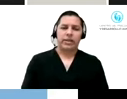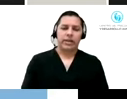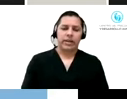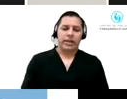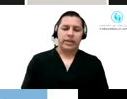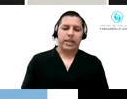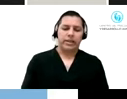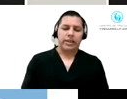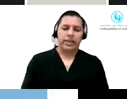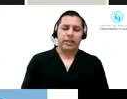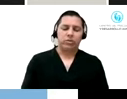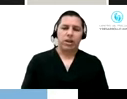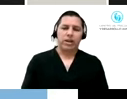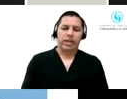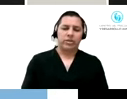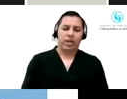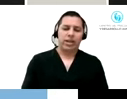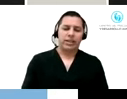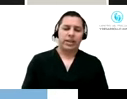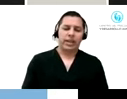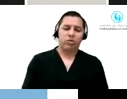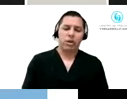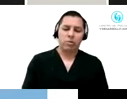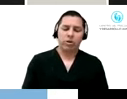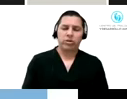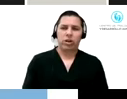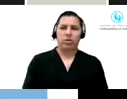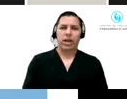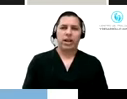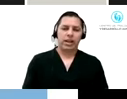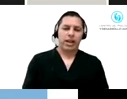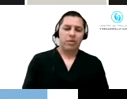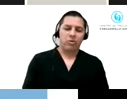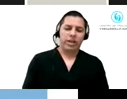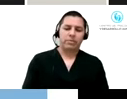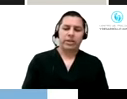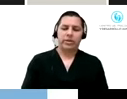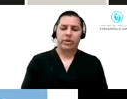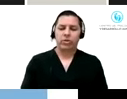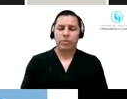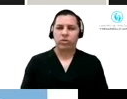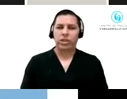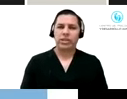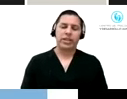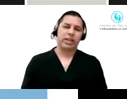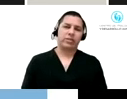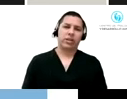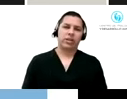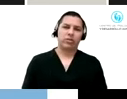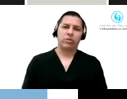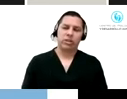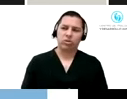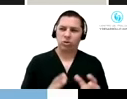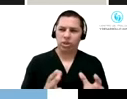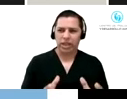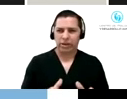estadísticas actuales relacionadas a que en un mismo puesto laboral hay mujeres percibiendo menores ingresos que